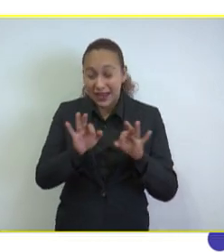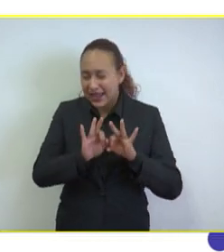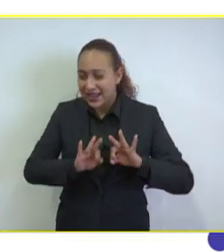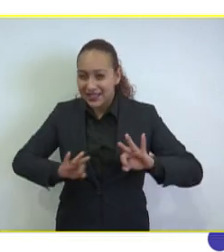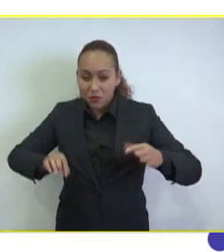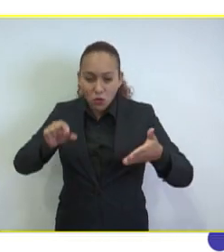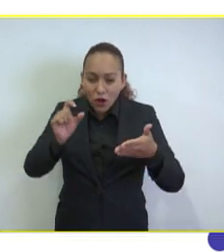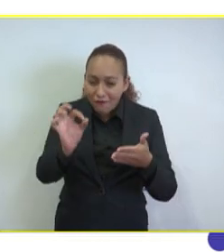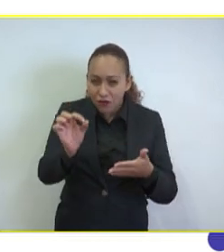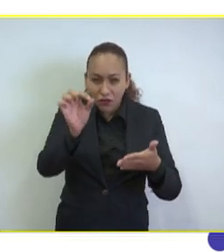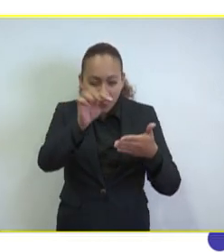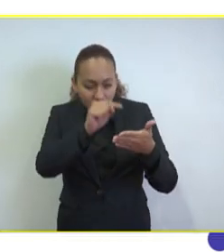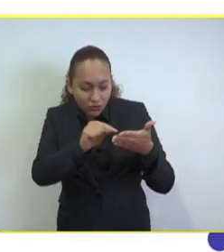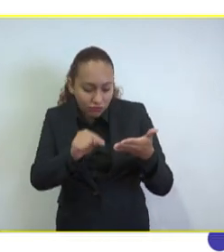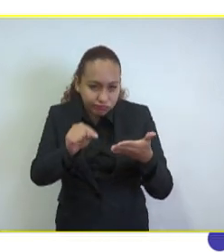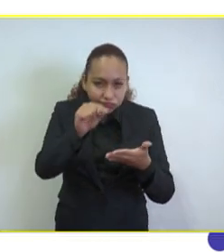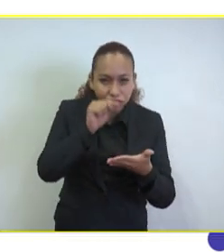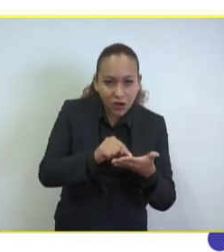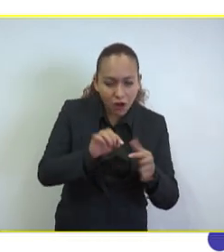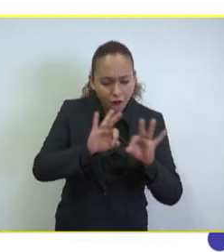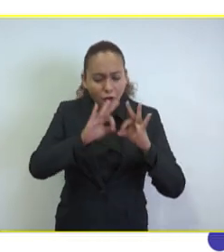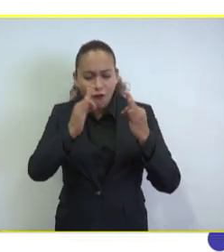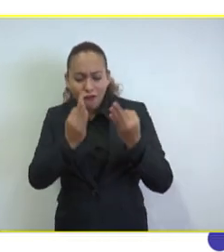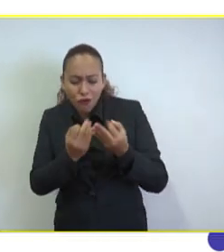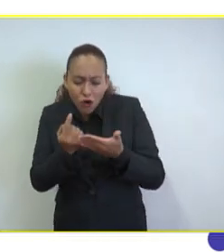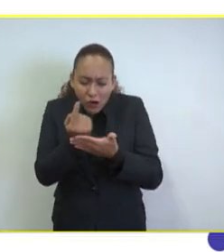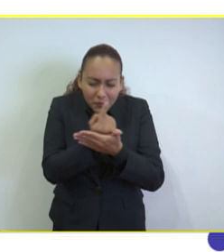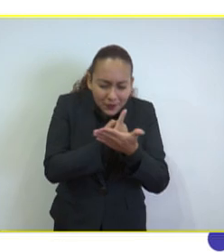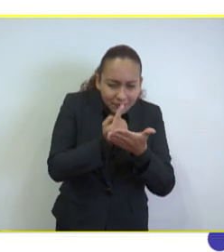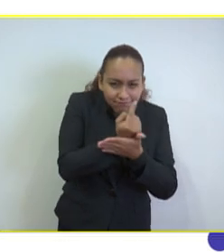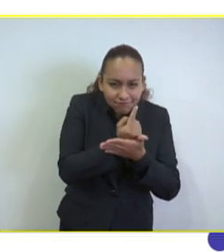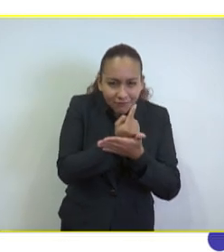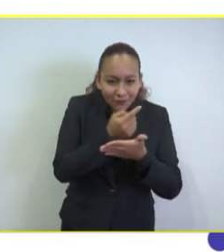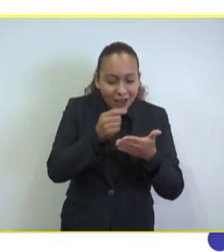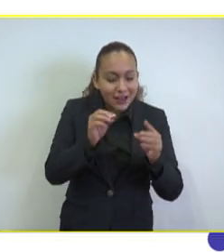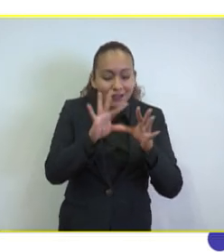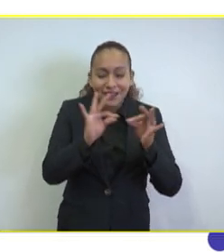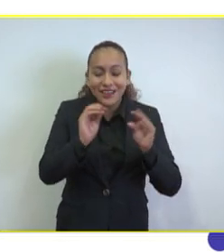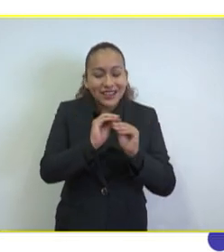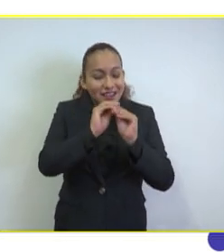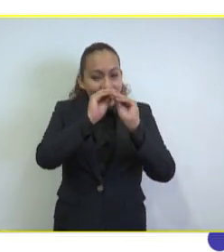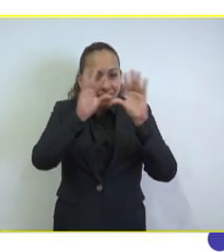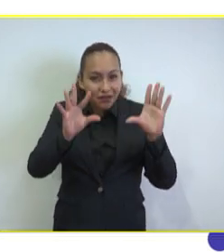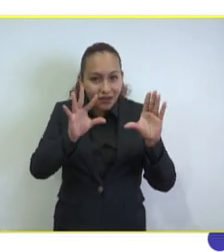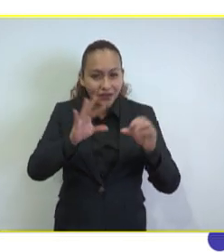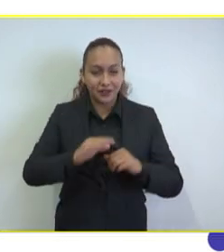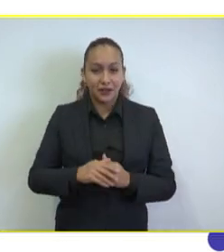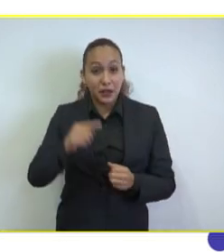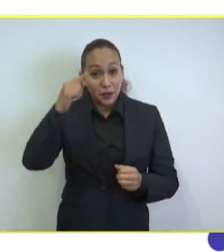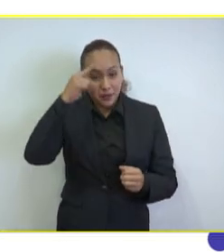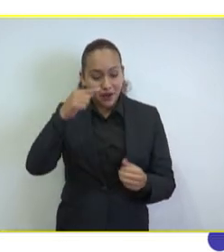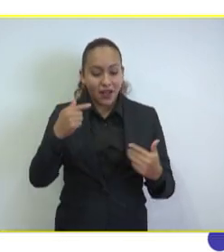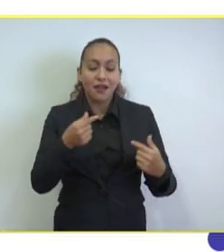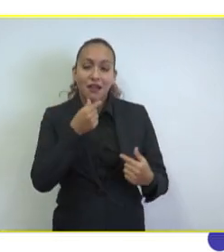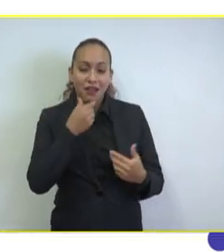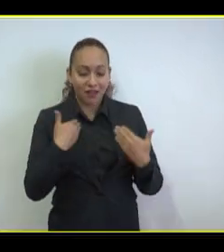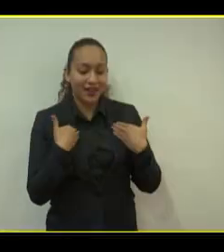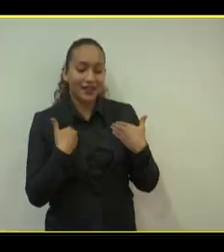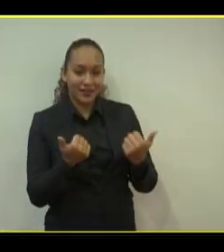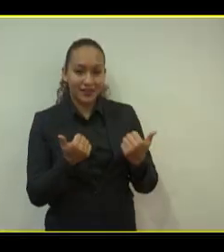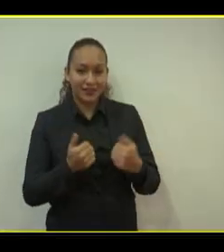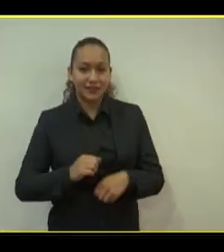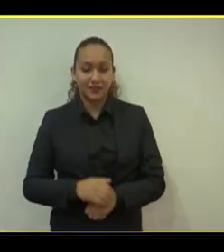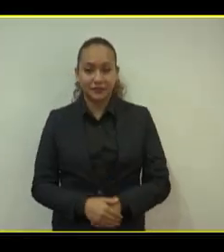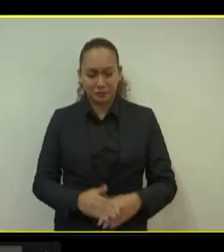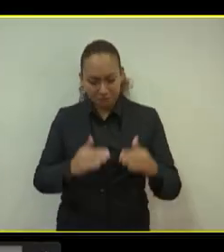botones, los iconos, los personajes, todo estuviera muy bien detallado para que se pudiera entender.